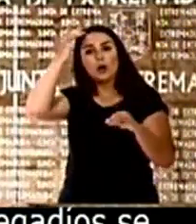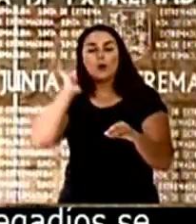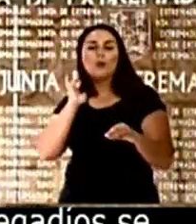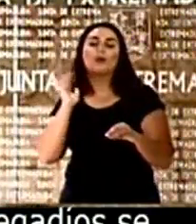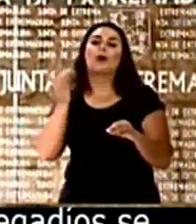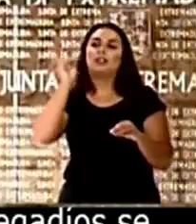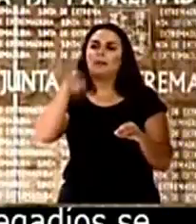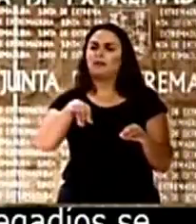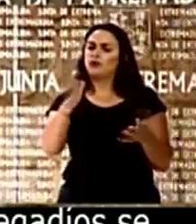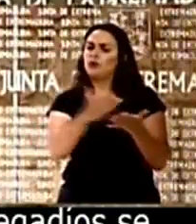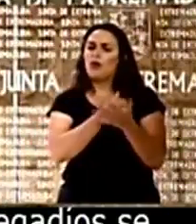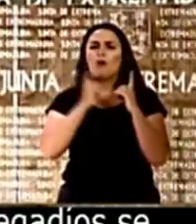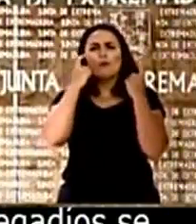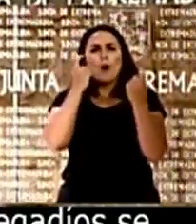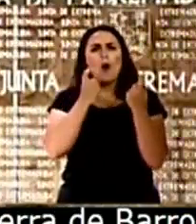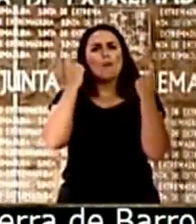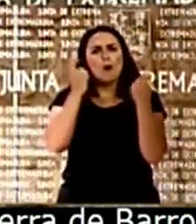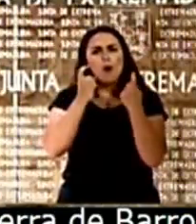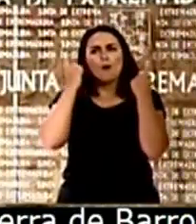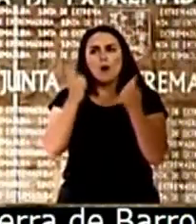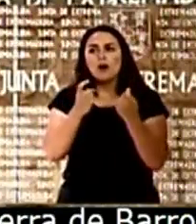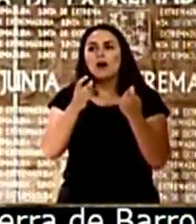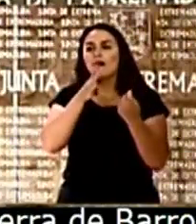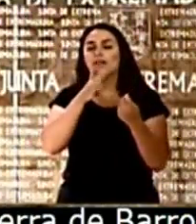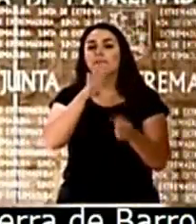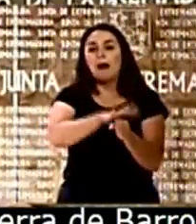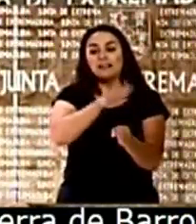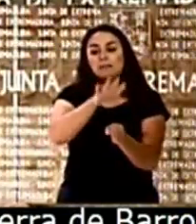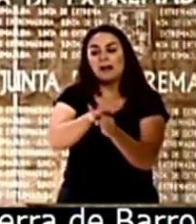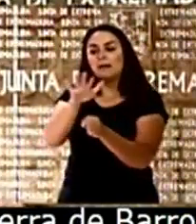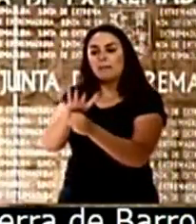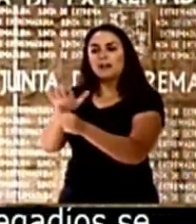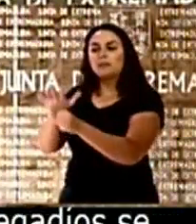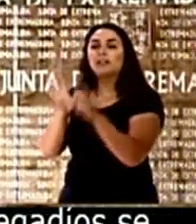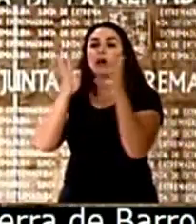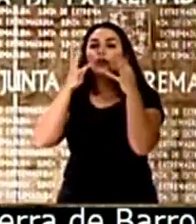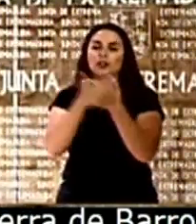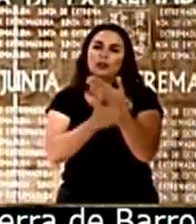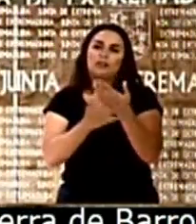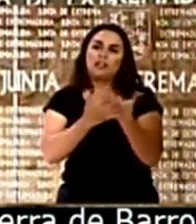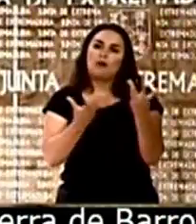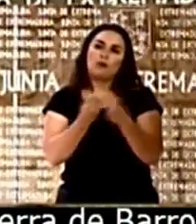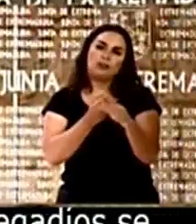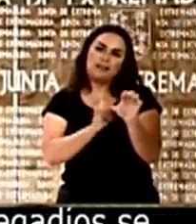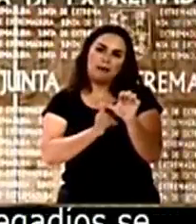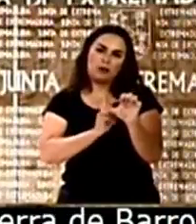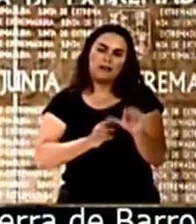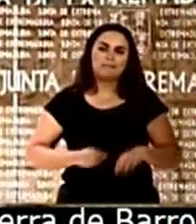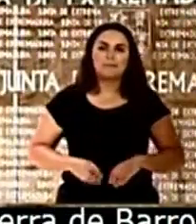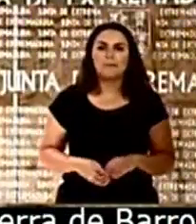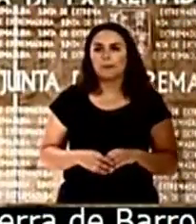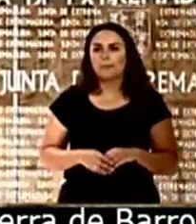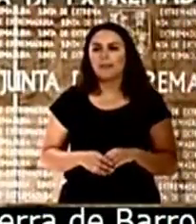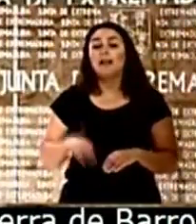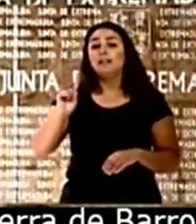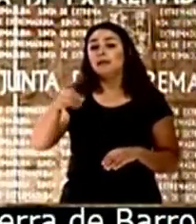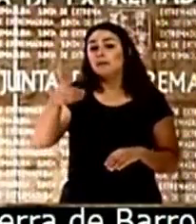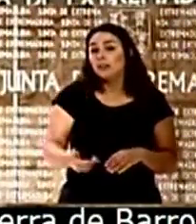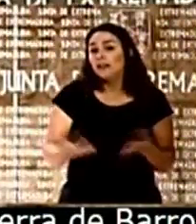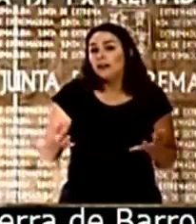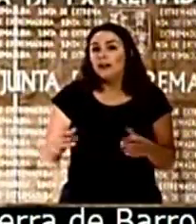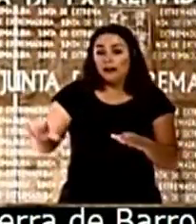esfuerzo que se viene materializando y decidiendo cada martes en el Consejo de Gobierno de la Junta de Extremadura. Importantes son